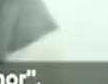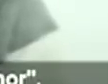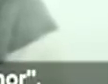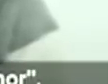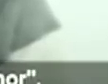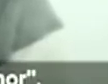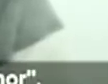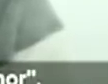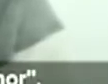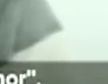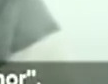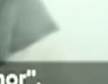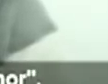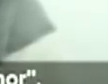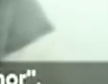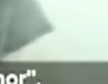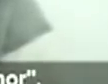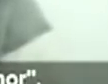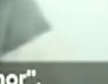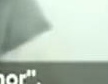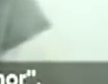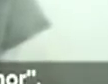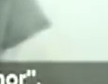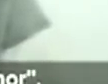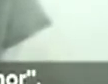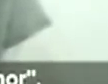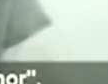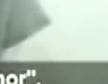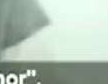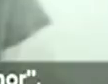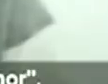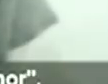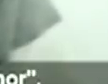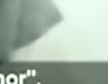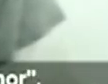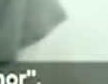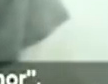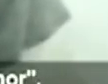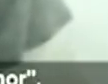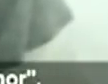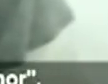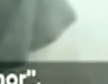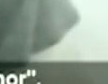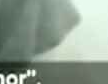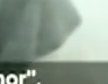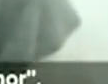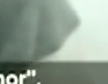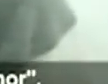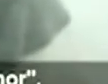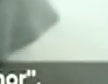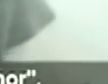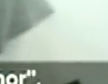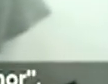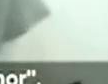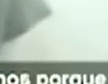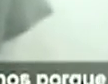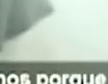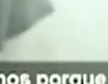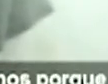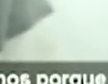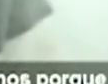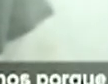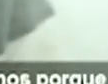Menor, cuando Menor recibe una llamada. Entonces, una llamada de 5 a 10 minutos,